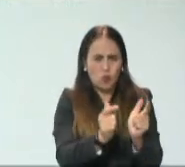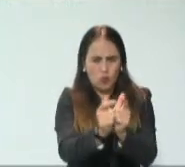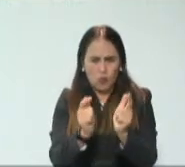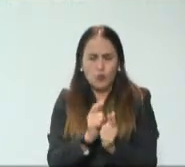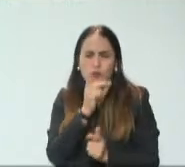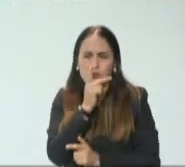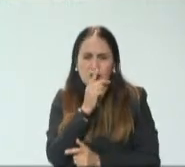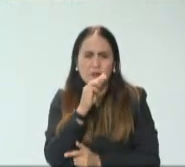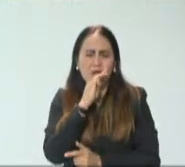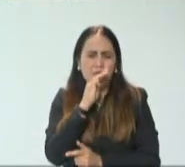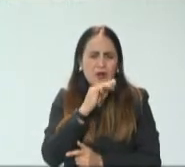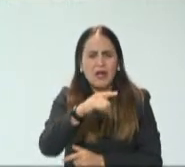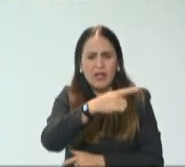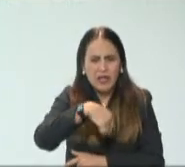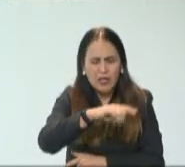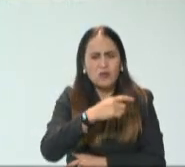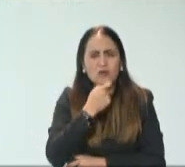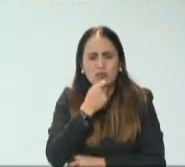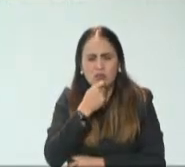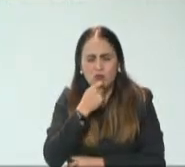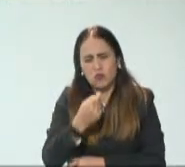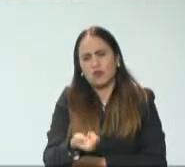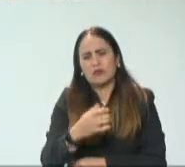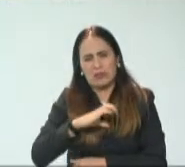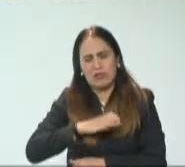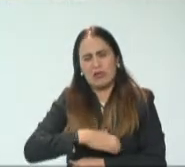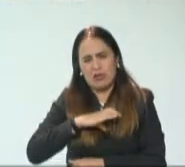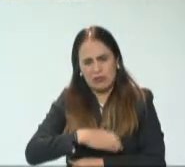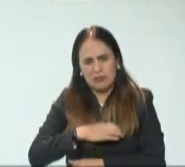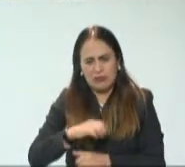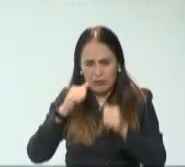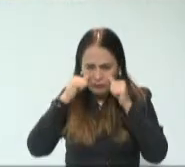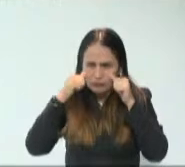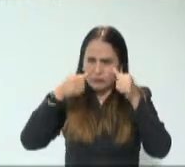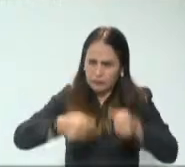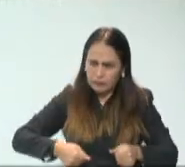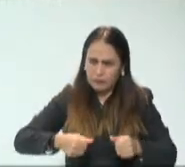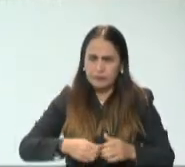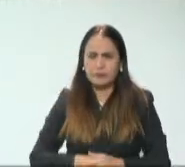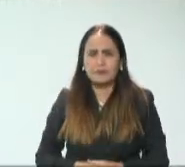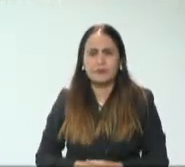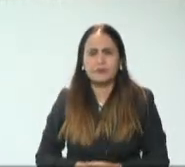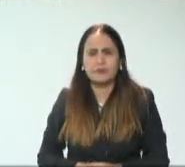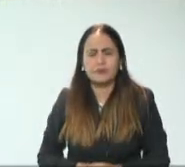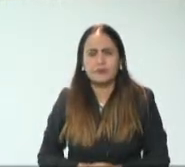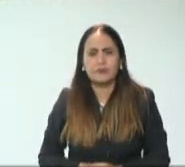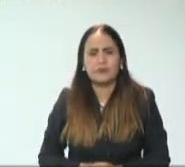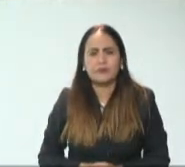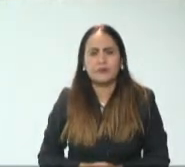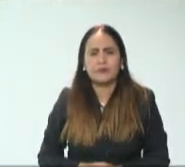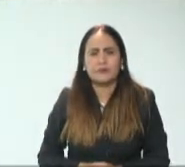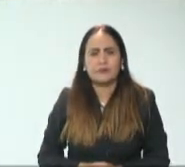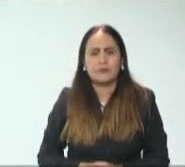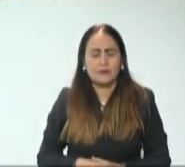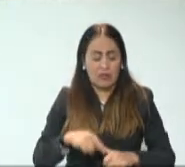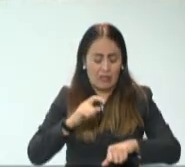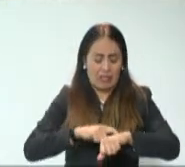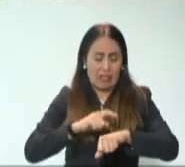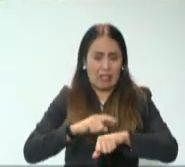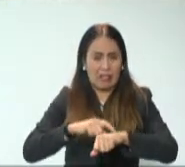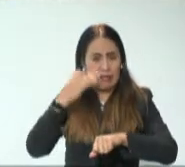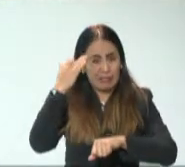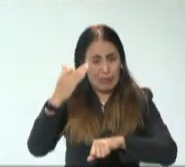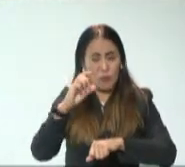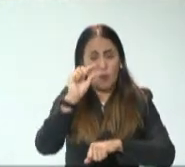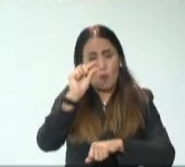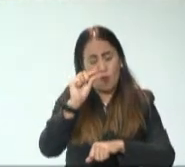madres de pacientes con cáncer que se atienden en el en el IMS entonces bueno es poco tiempo para Eh muchas de las cosas que quisiera